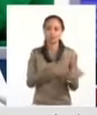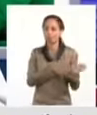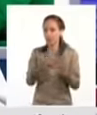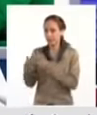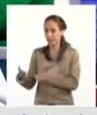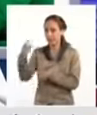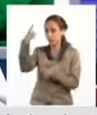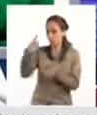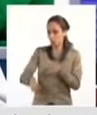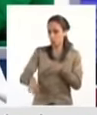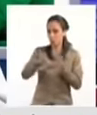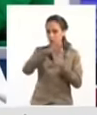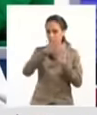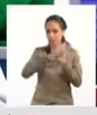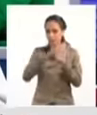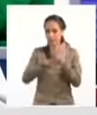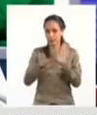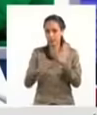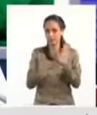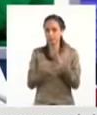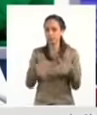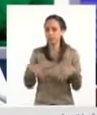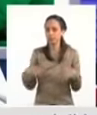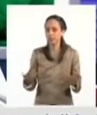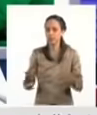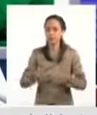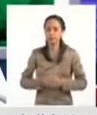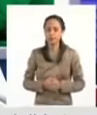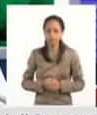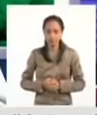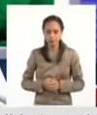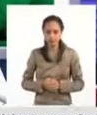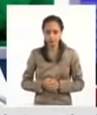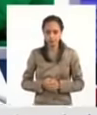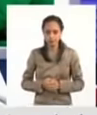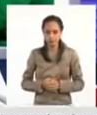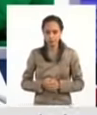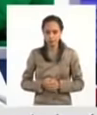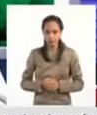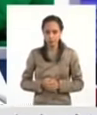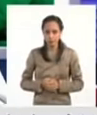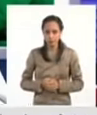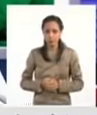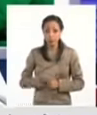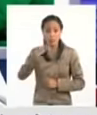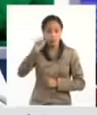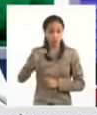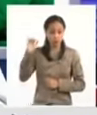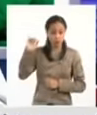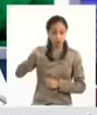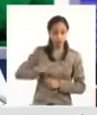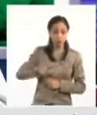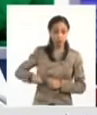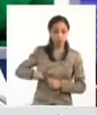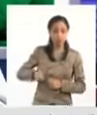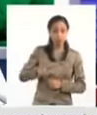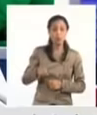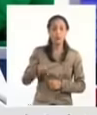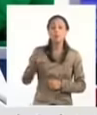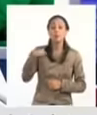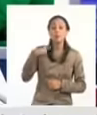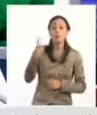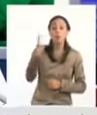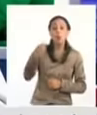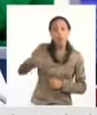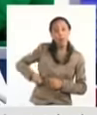aplicar es la limitación de una sola pieza de equipaje en la bodega del avión que pueden